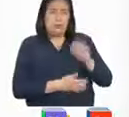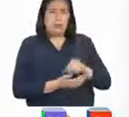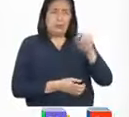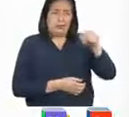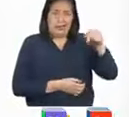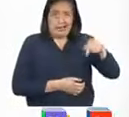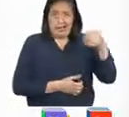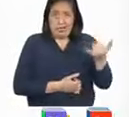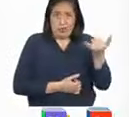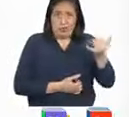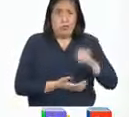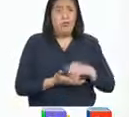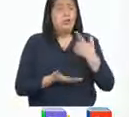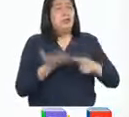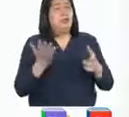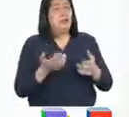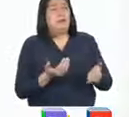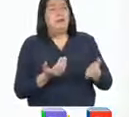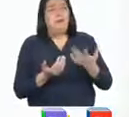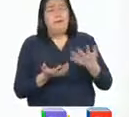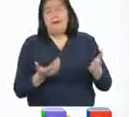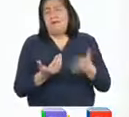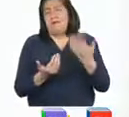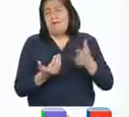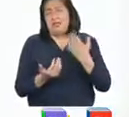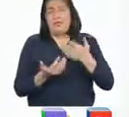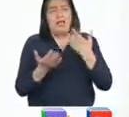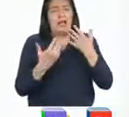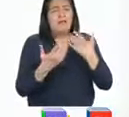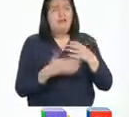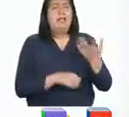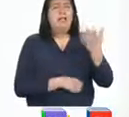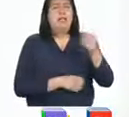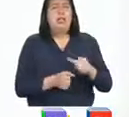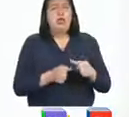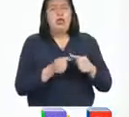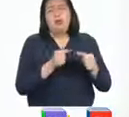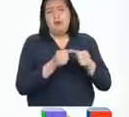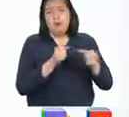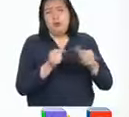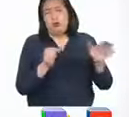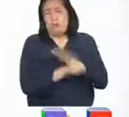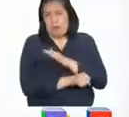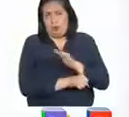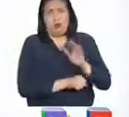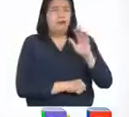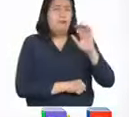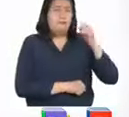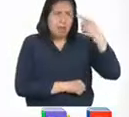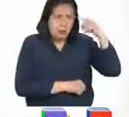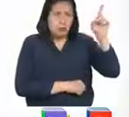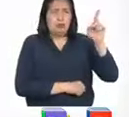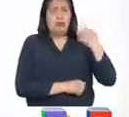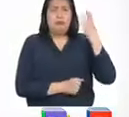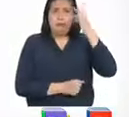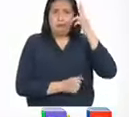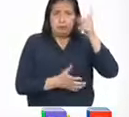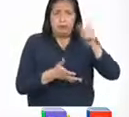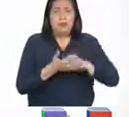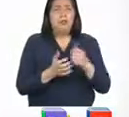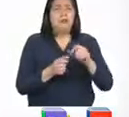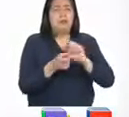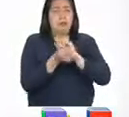que en este caso nos resulta más sencillo hablar en términos de millones. Por eso vamos a redondear